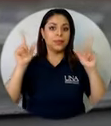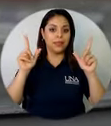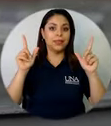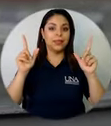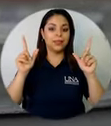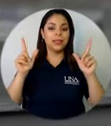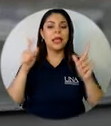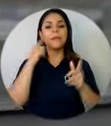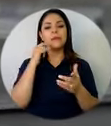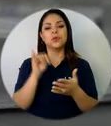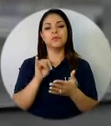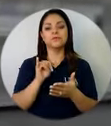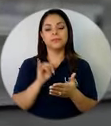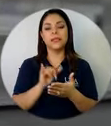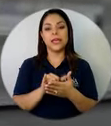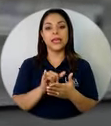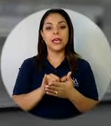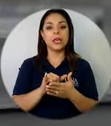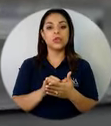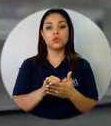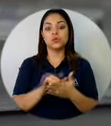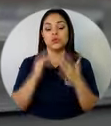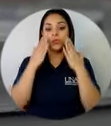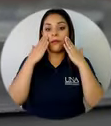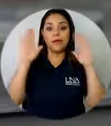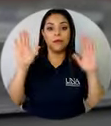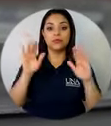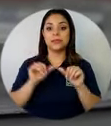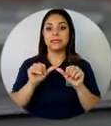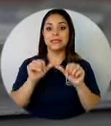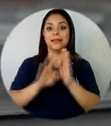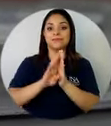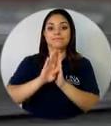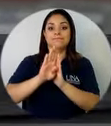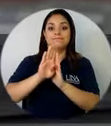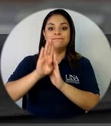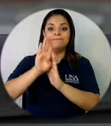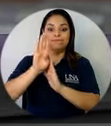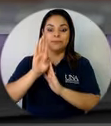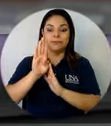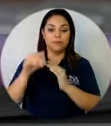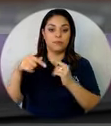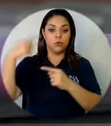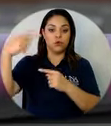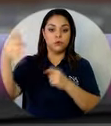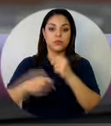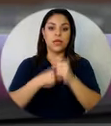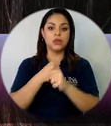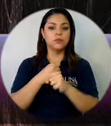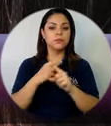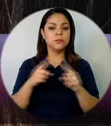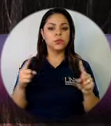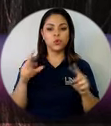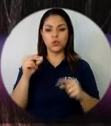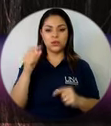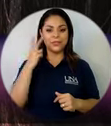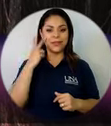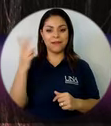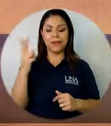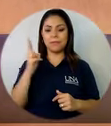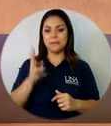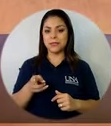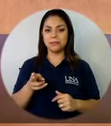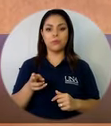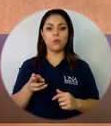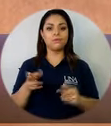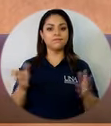muy sorprendente, pero una gran parte fue un efecto rebote y no se espera que siga tan elevado para los próximos años. Pero no se observa el